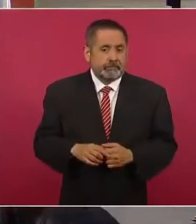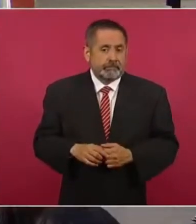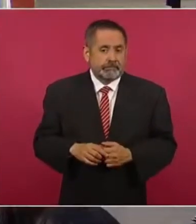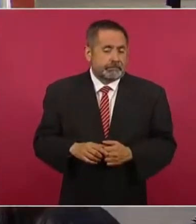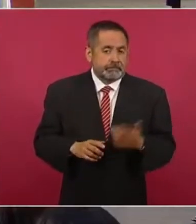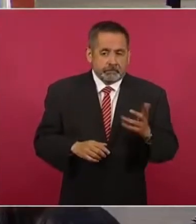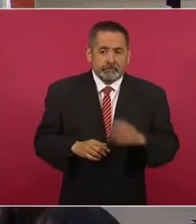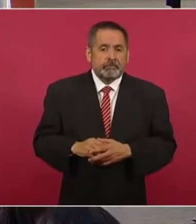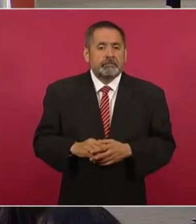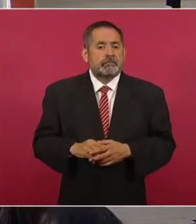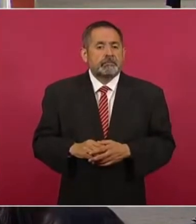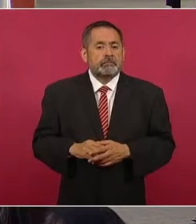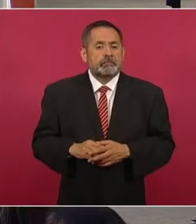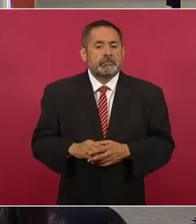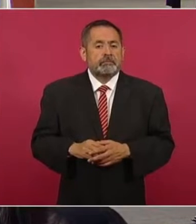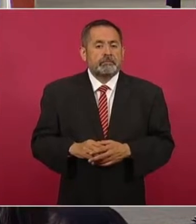Entonces, en el caso de